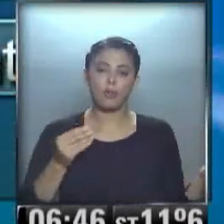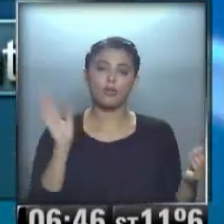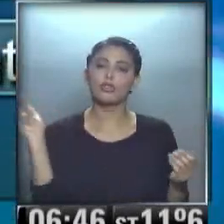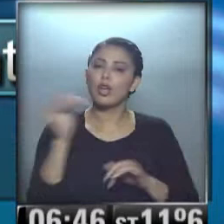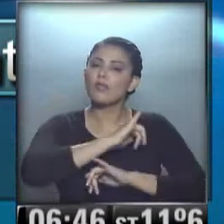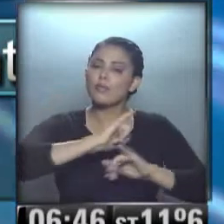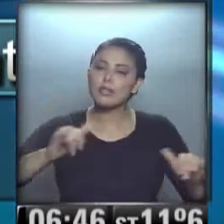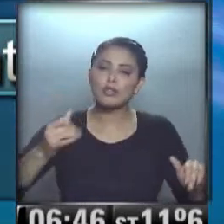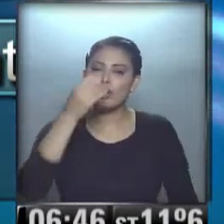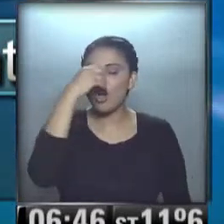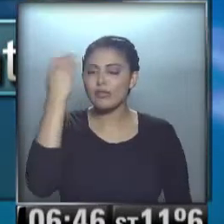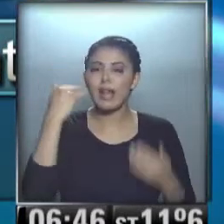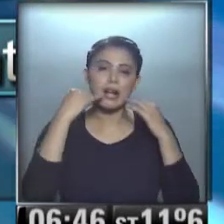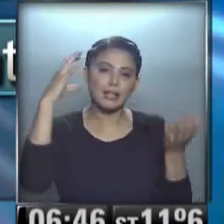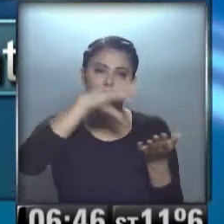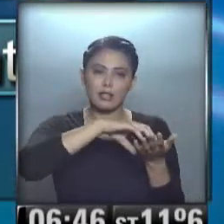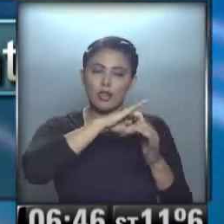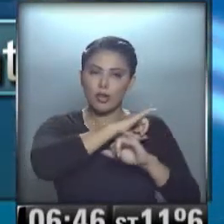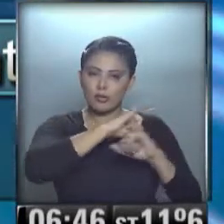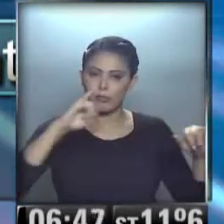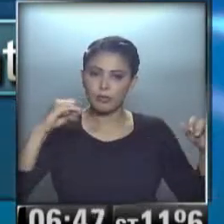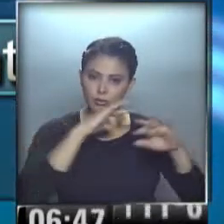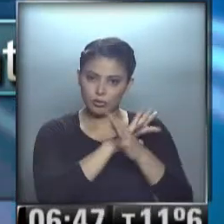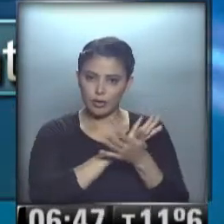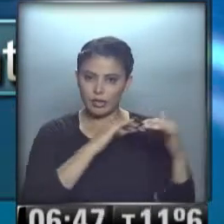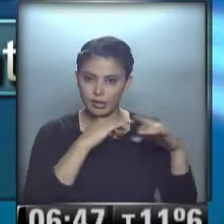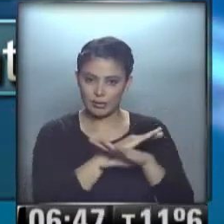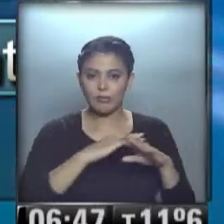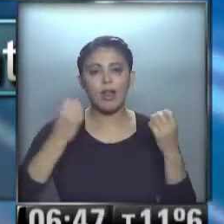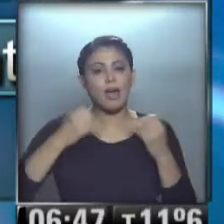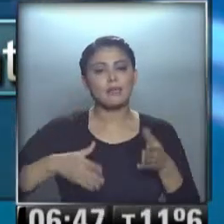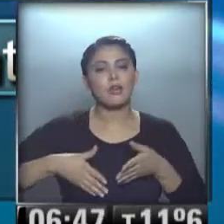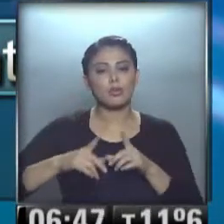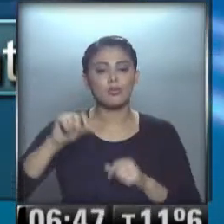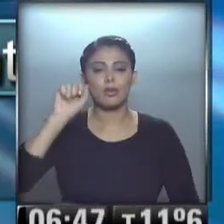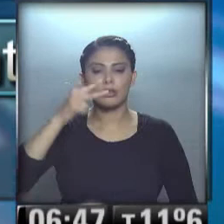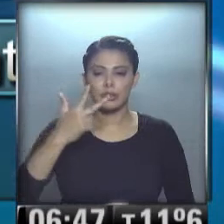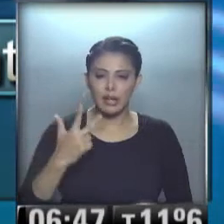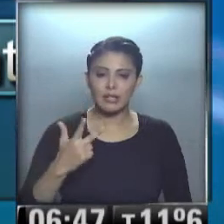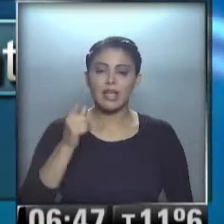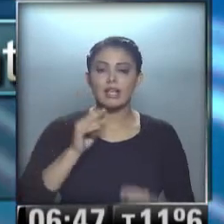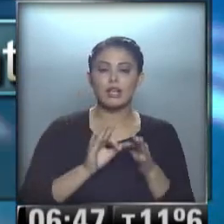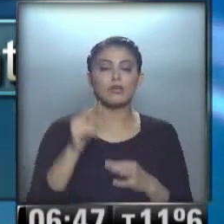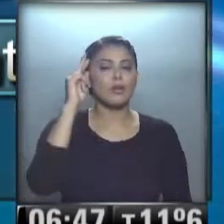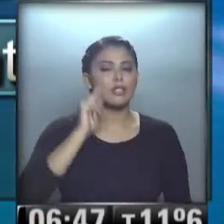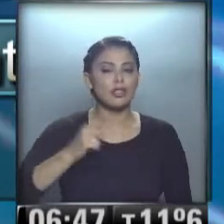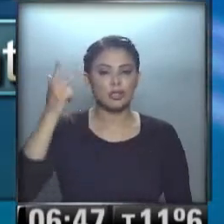que nos suministra a diario Vialidad Nacional. Comenzamos en la ruta 3, kilómetros 918